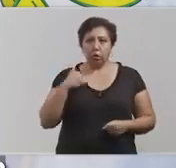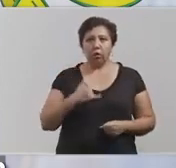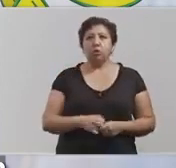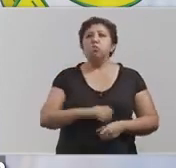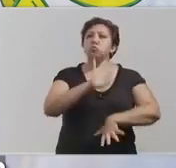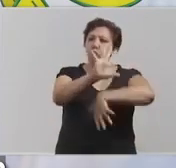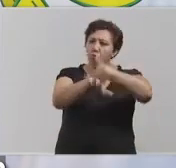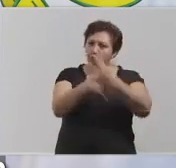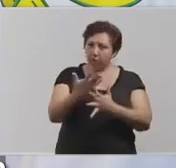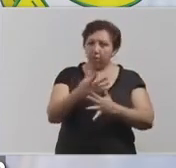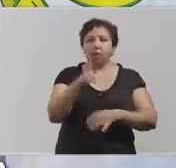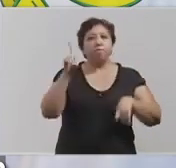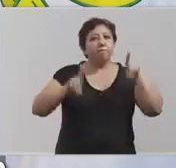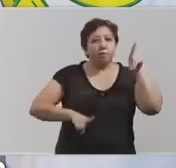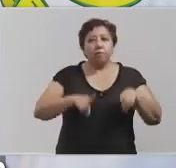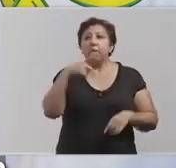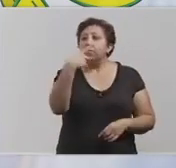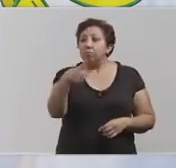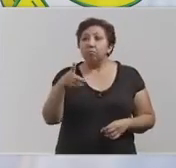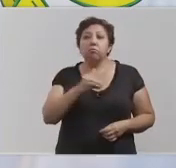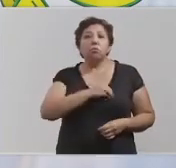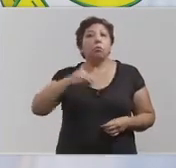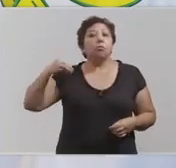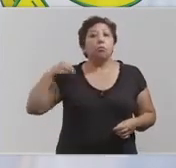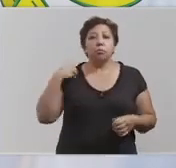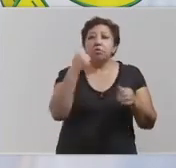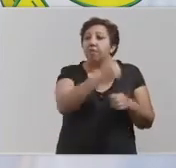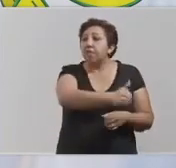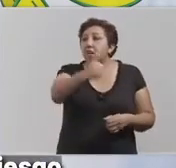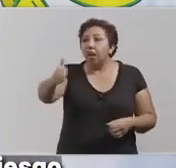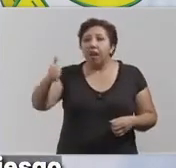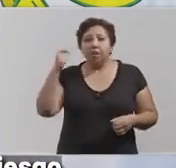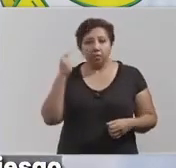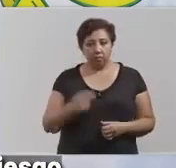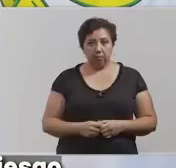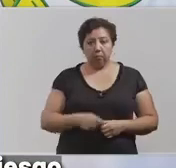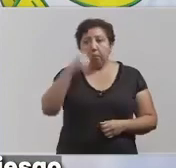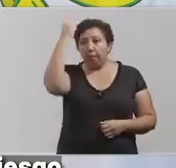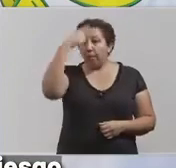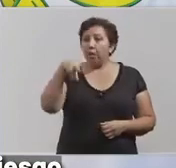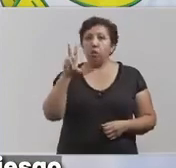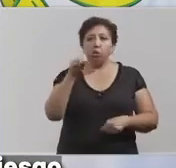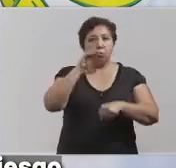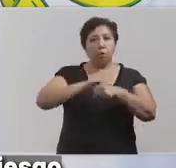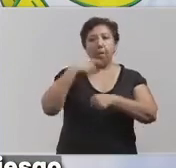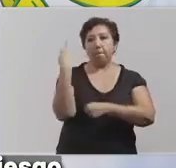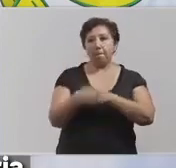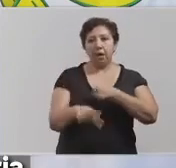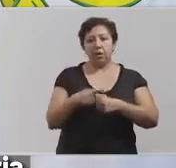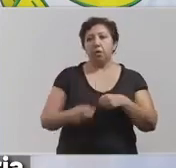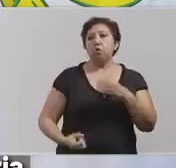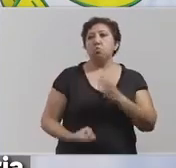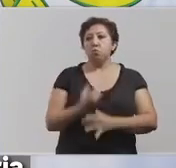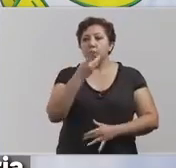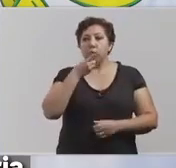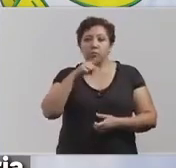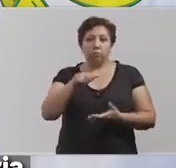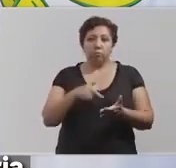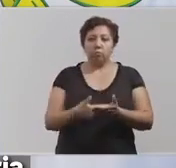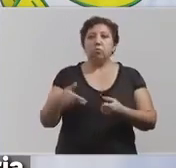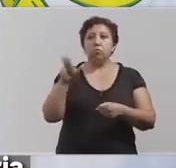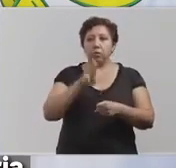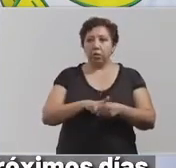yucatecas. Su éxito depende del compromiso y la responsabilidad individual de cada uno para que no se ponga en riesgo nuestra nueva